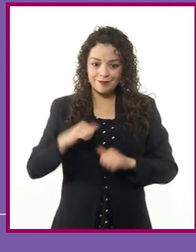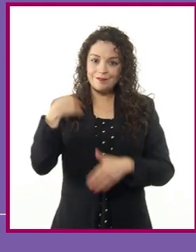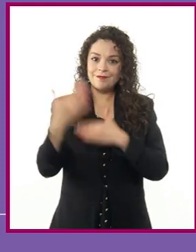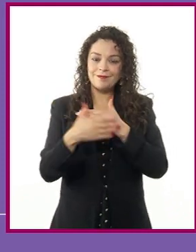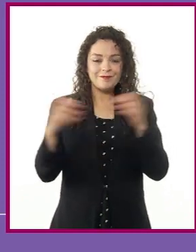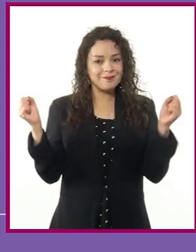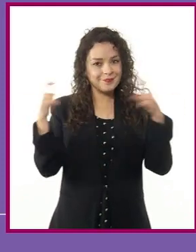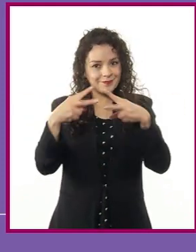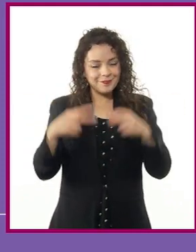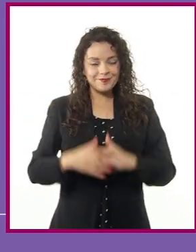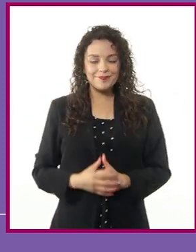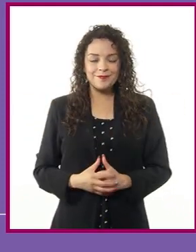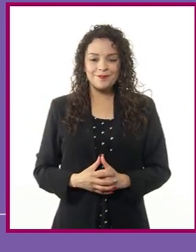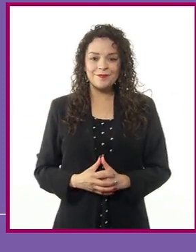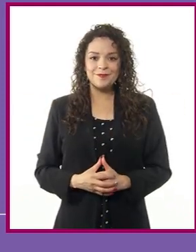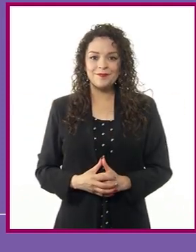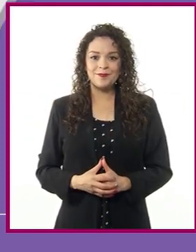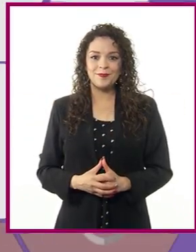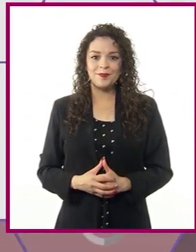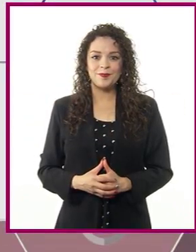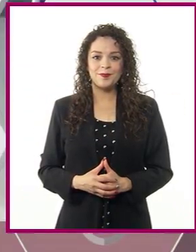pronto.